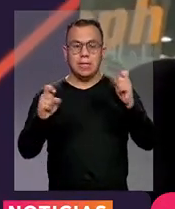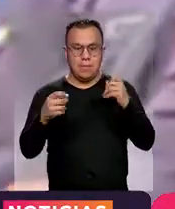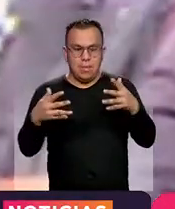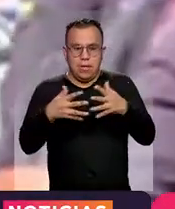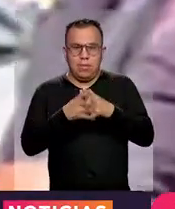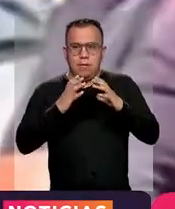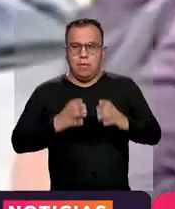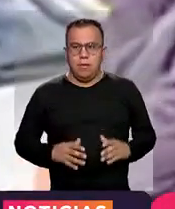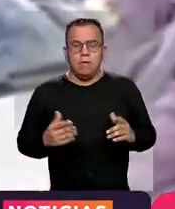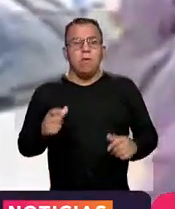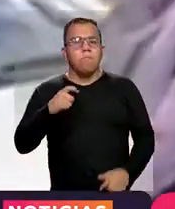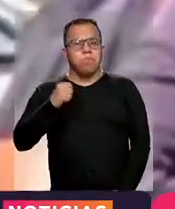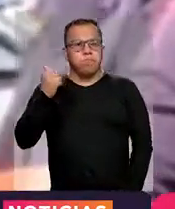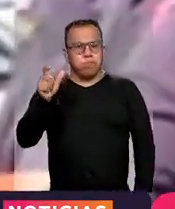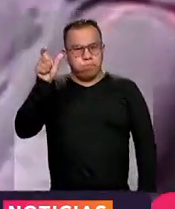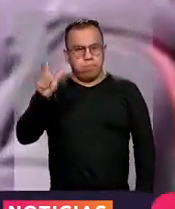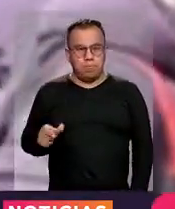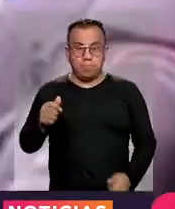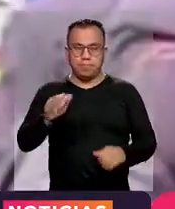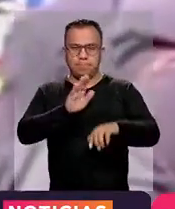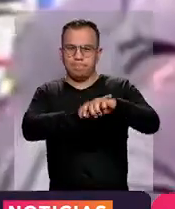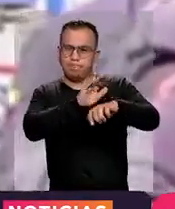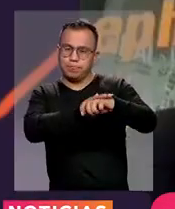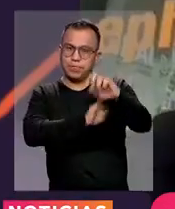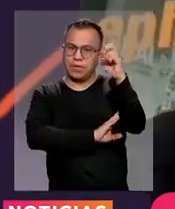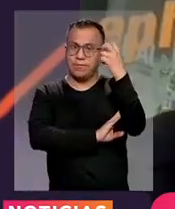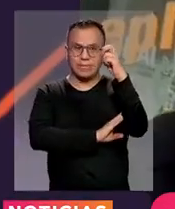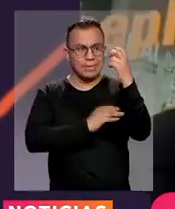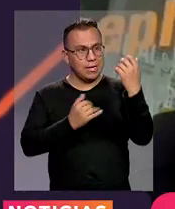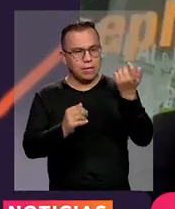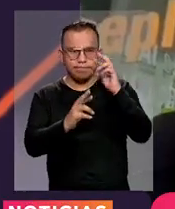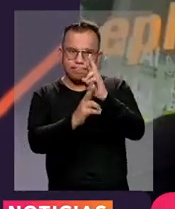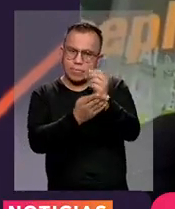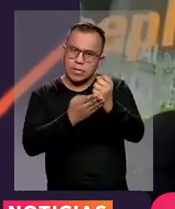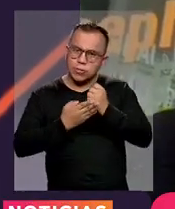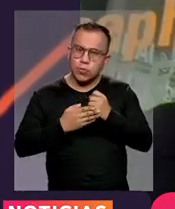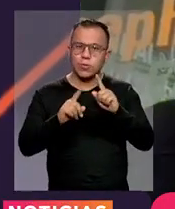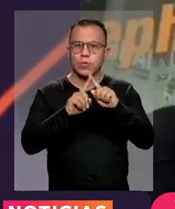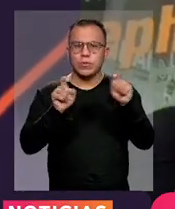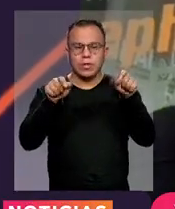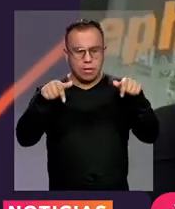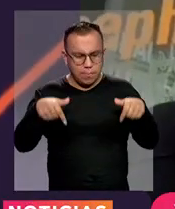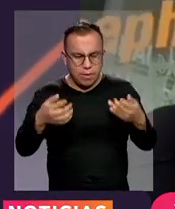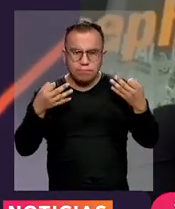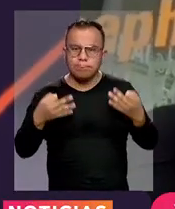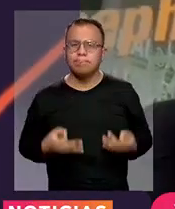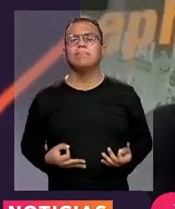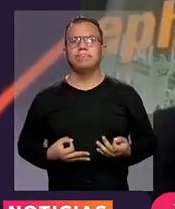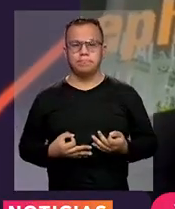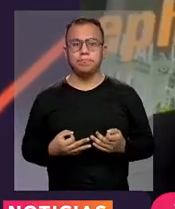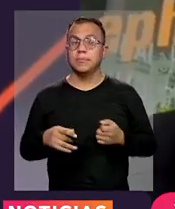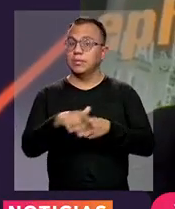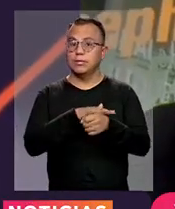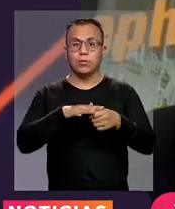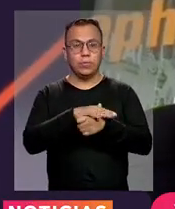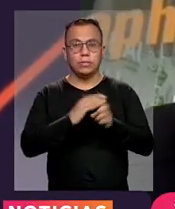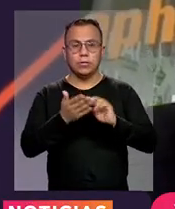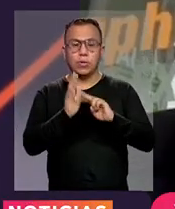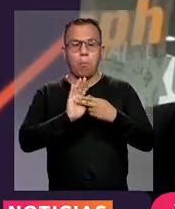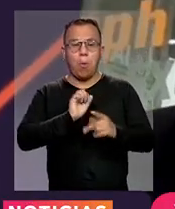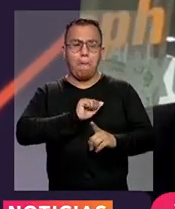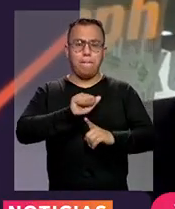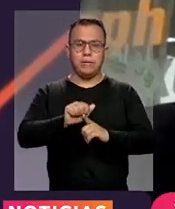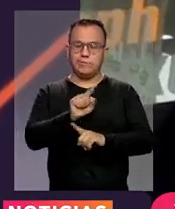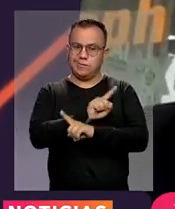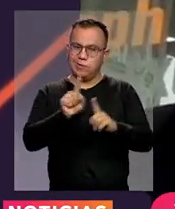física. Tiene un clamor para la fiscalía. Una completa celeridad en el asunto, que realmente este caso no quede en la impunidad.